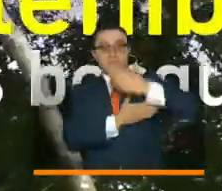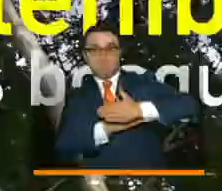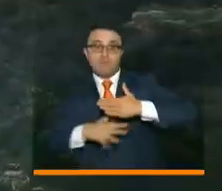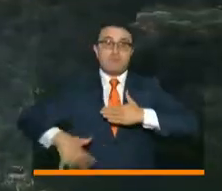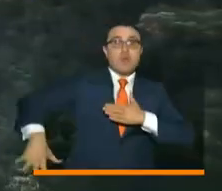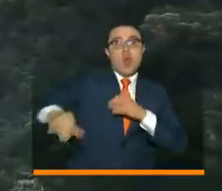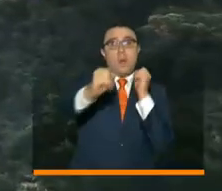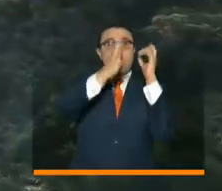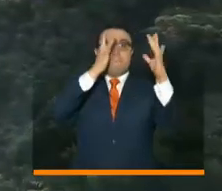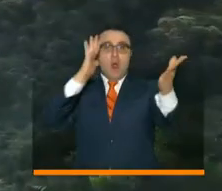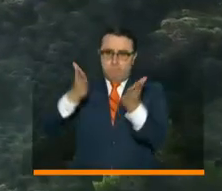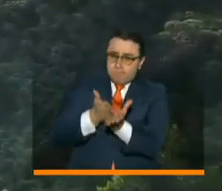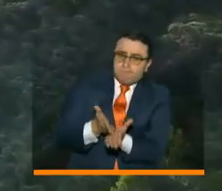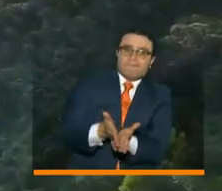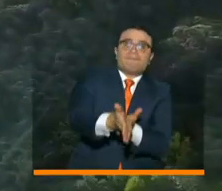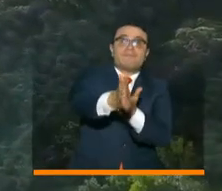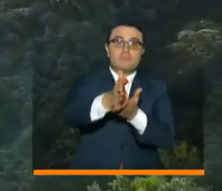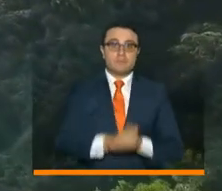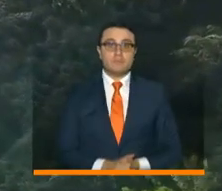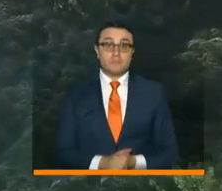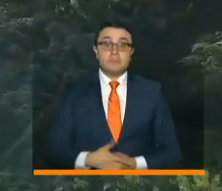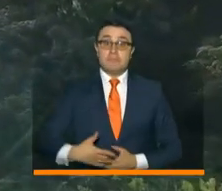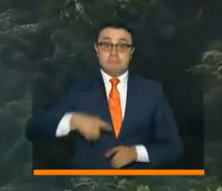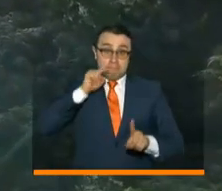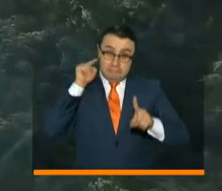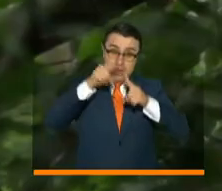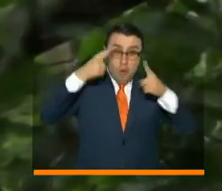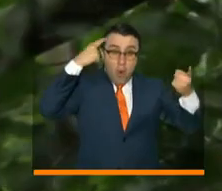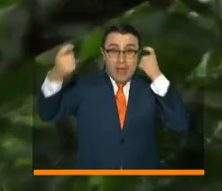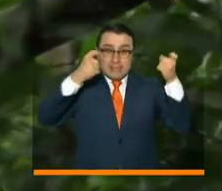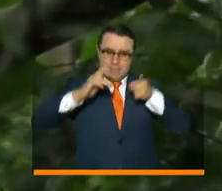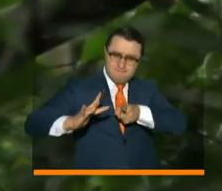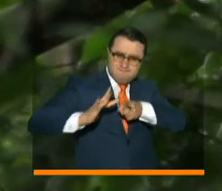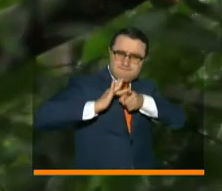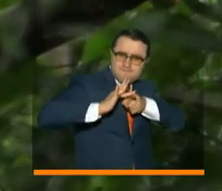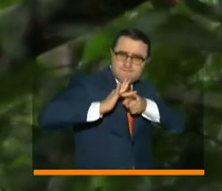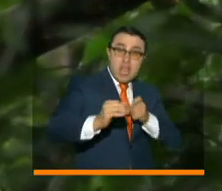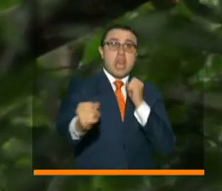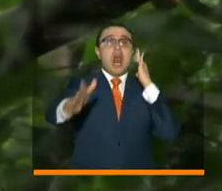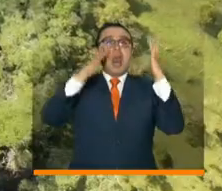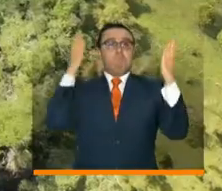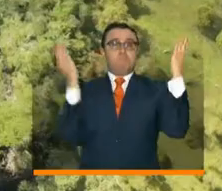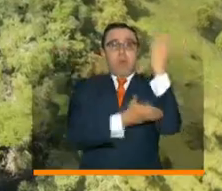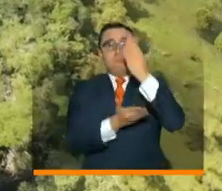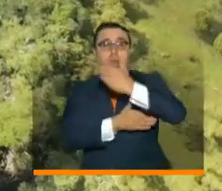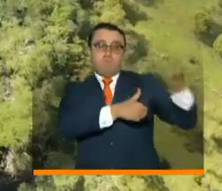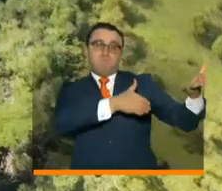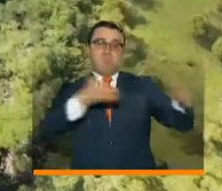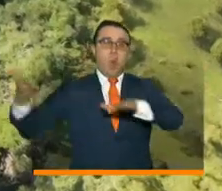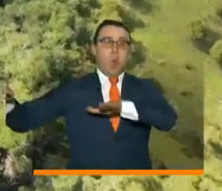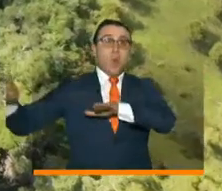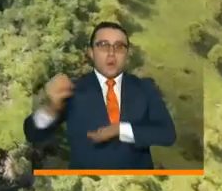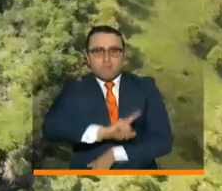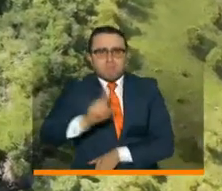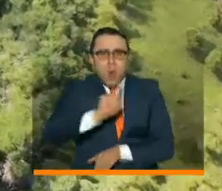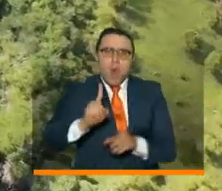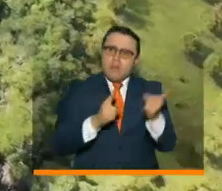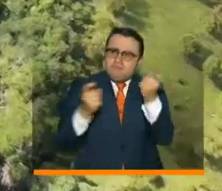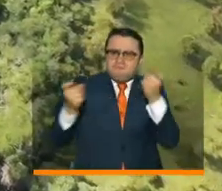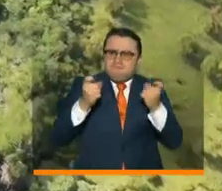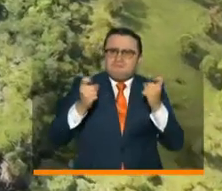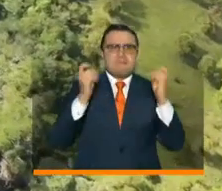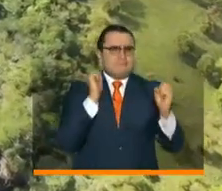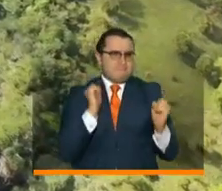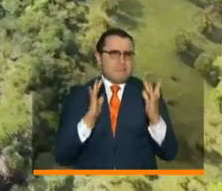de los Bosques. Su objetivo es implementar estrategias para el control de la deforestación y la gestión de los bosques que impulsen el